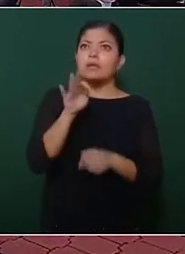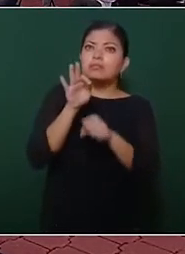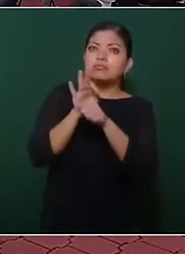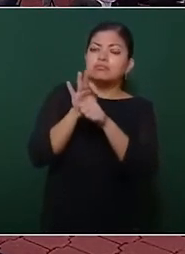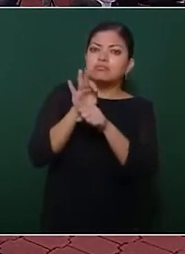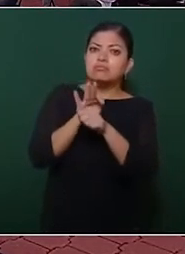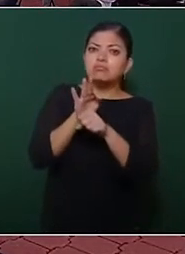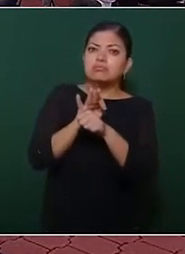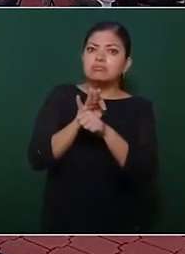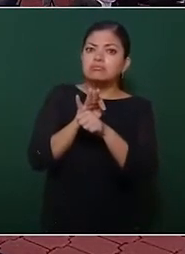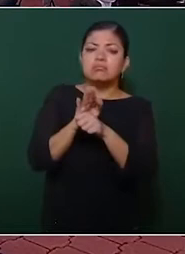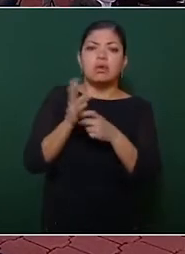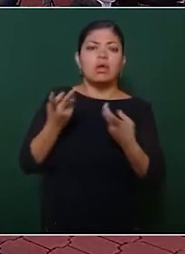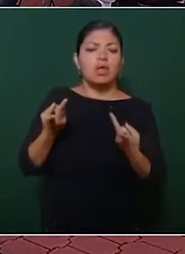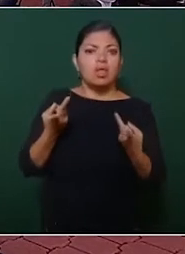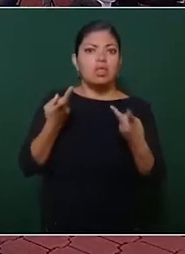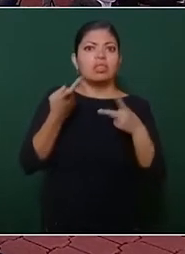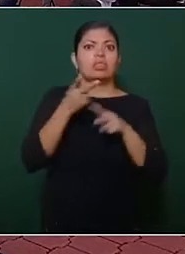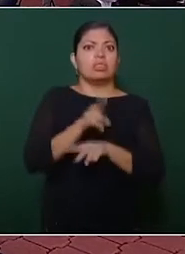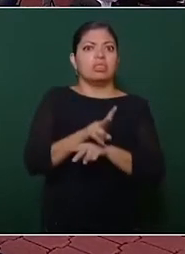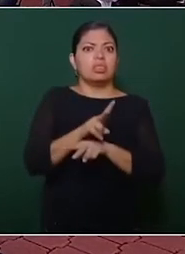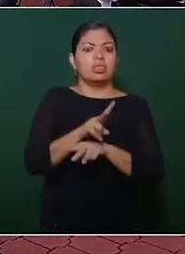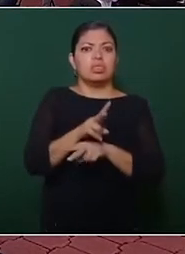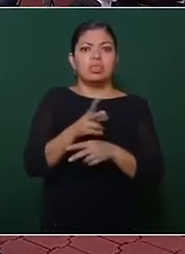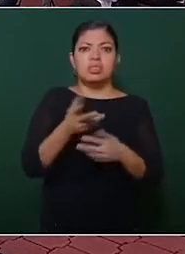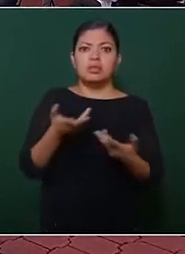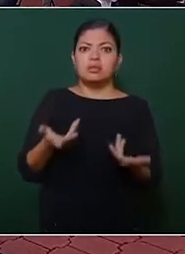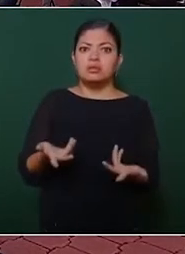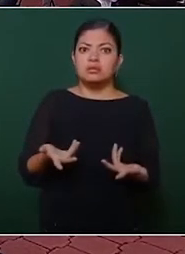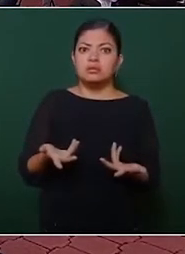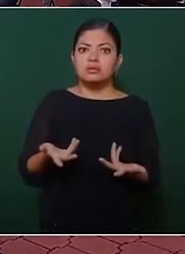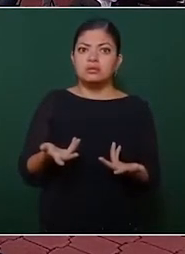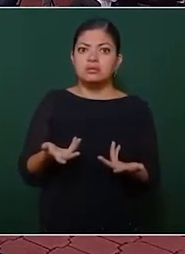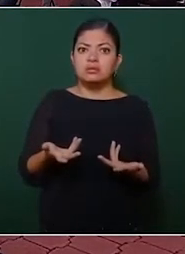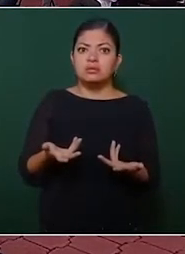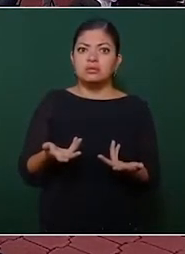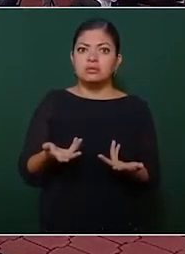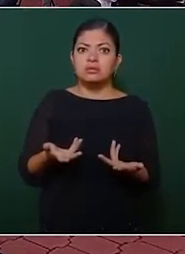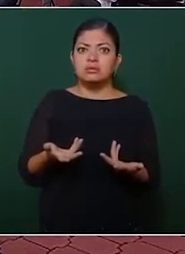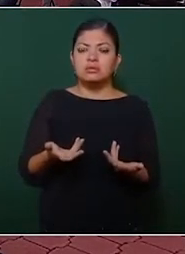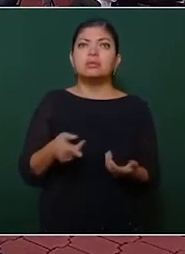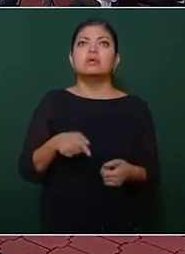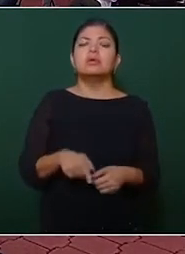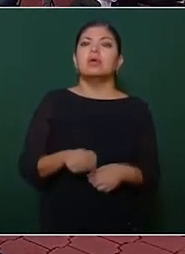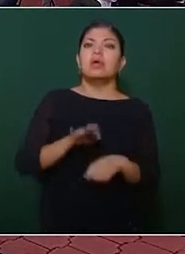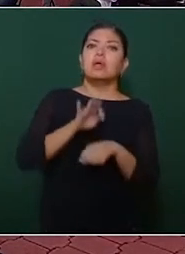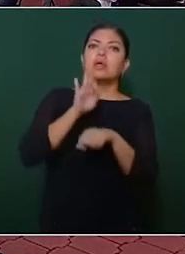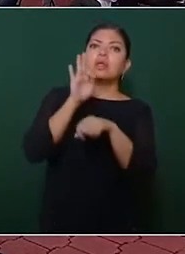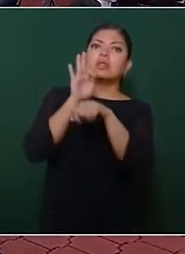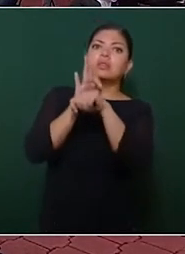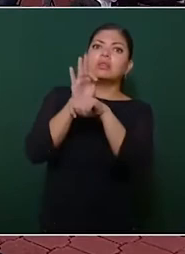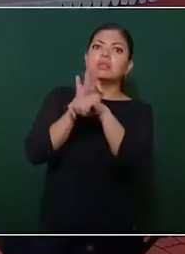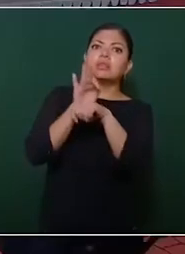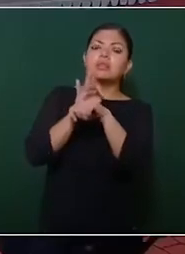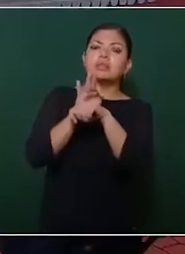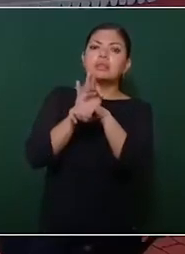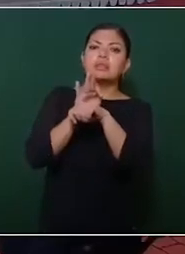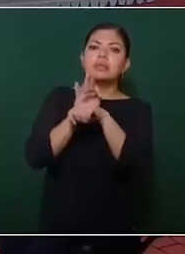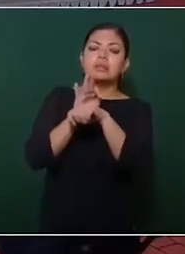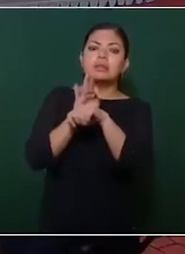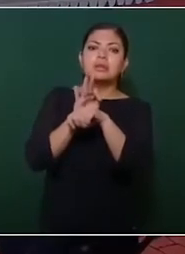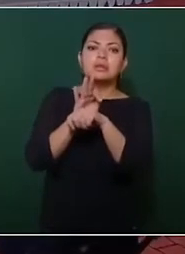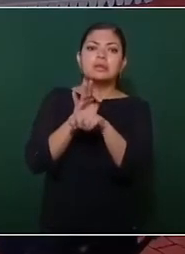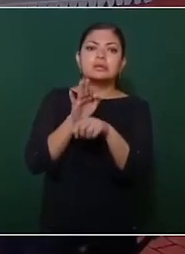a México, defienden los intereses